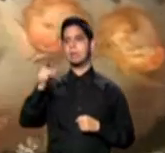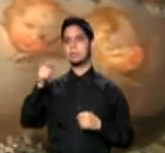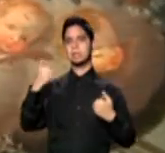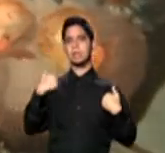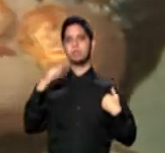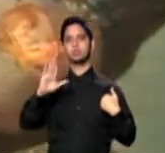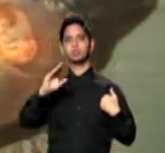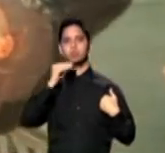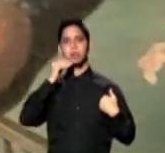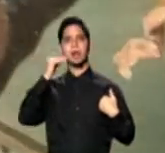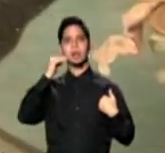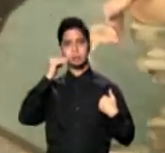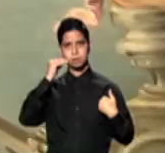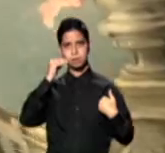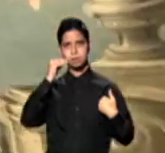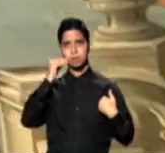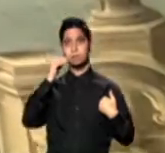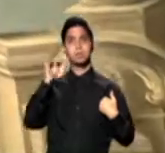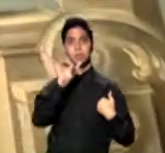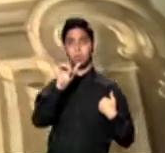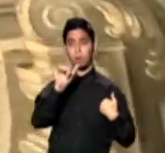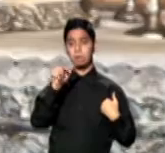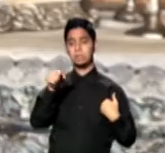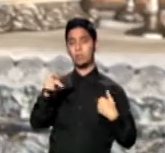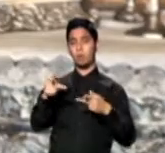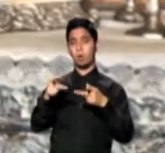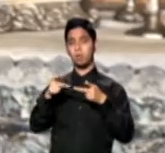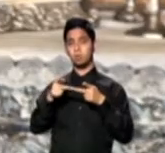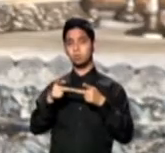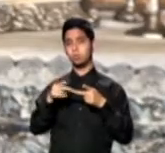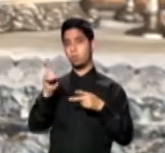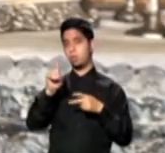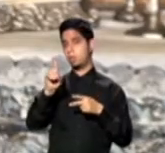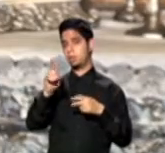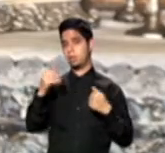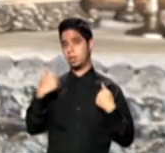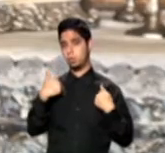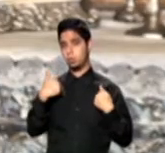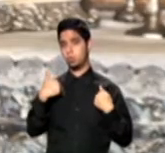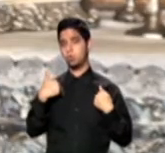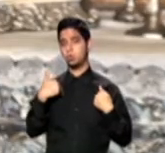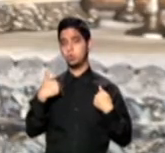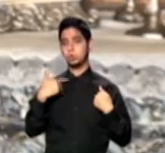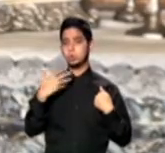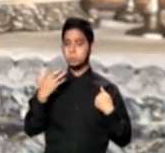residencia y lugar donde se encuentra también el lugar donde yace